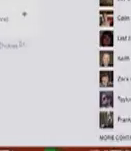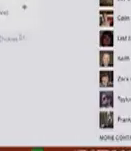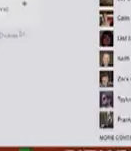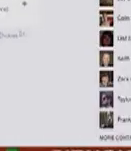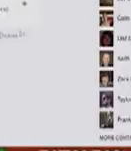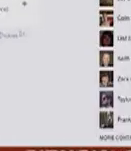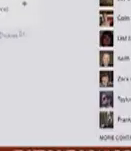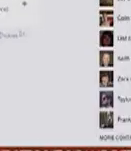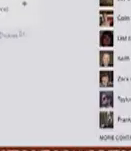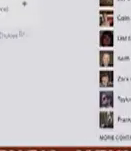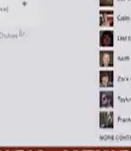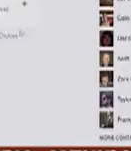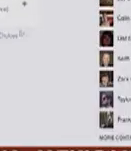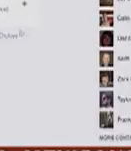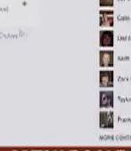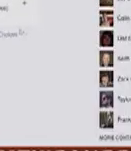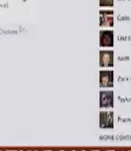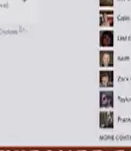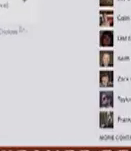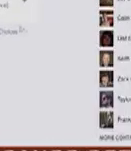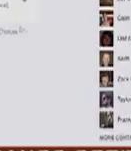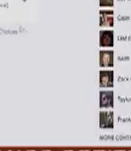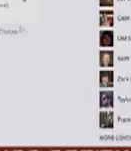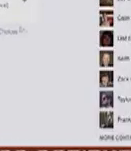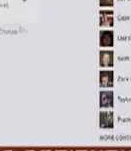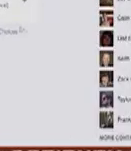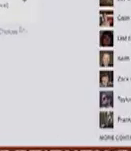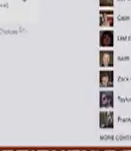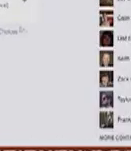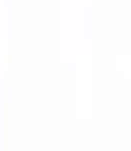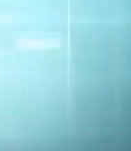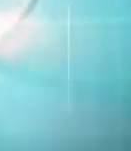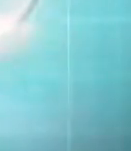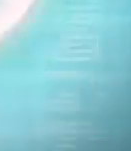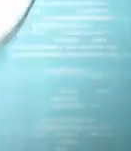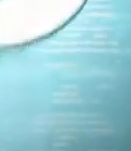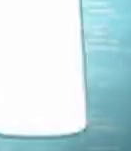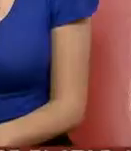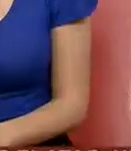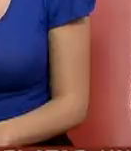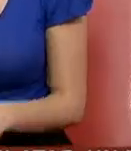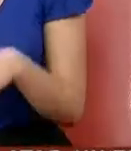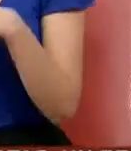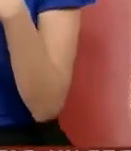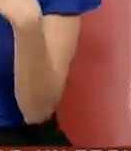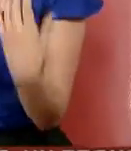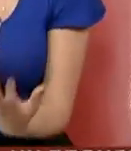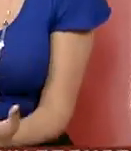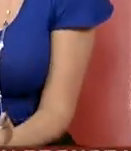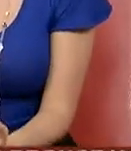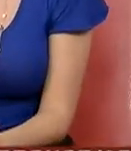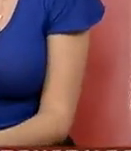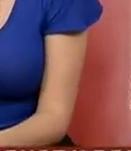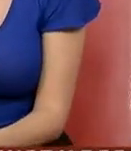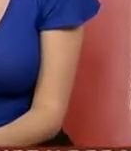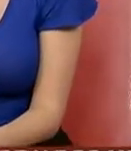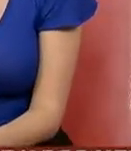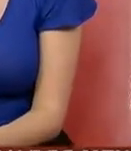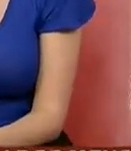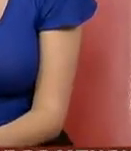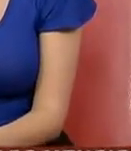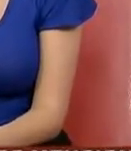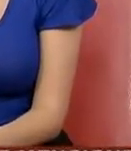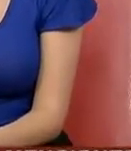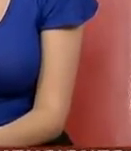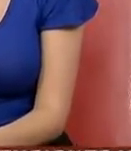de cliqueos en la opción aprobar serán reflejados directamente en la página oficial de Facebook de los candidatos. ¿Por qué es diferente a un me